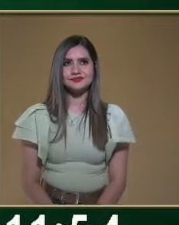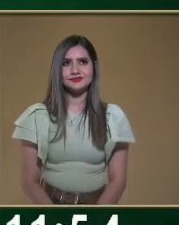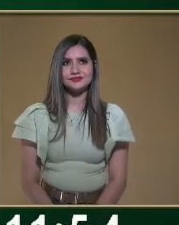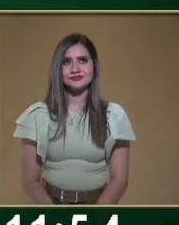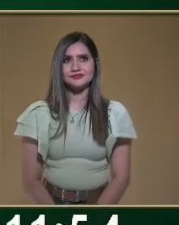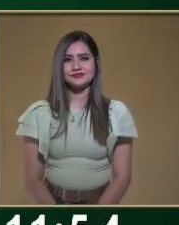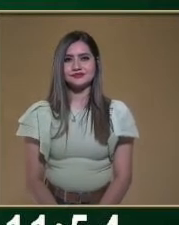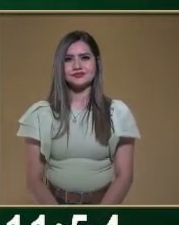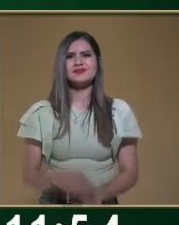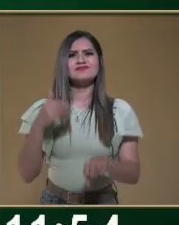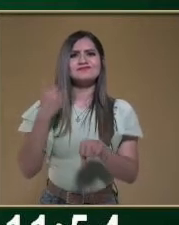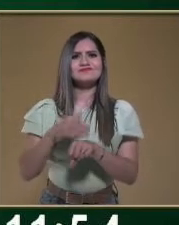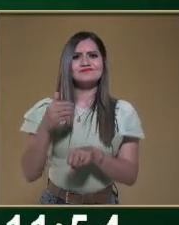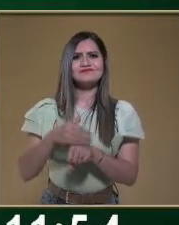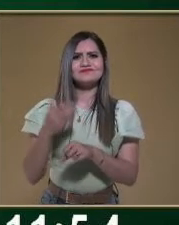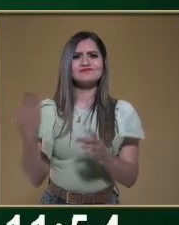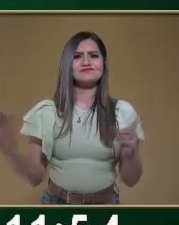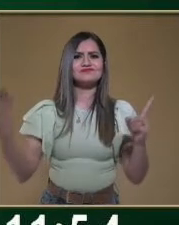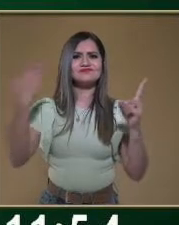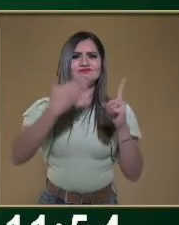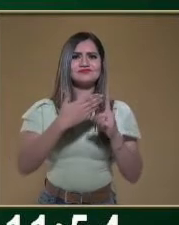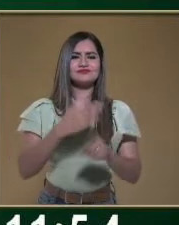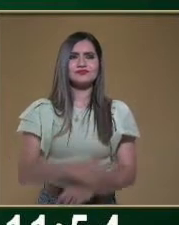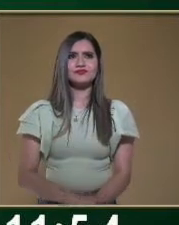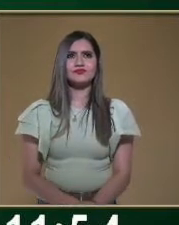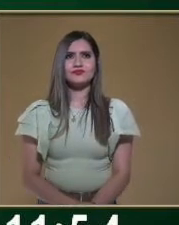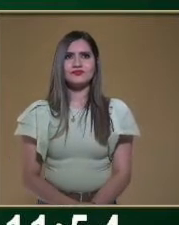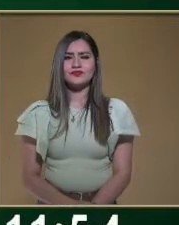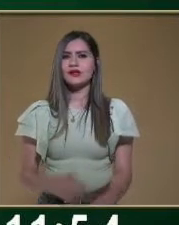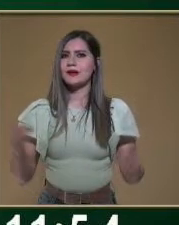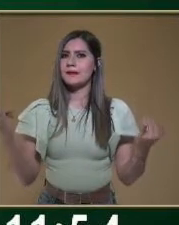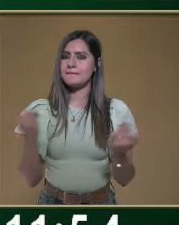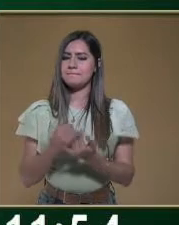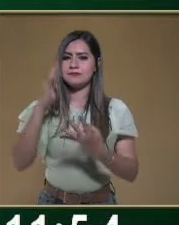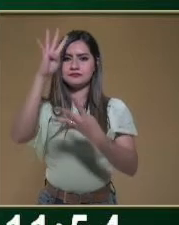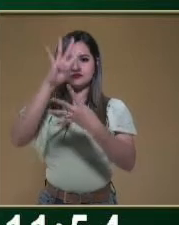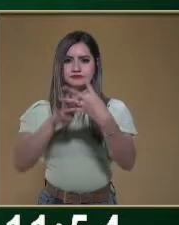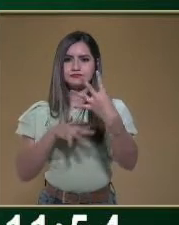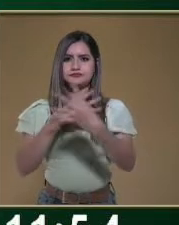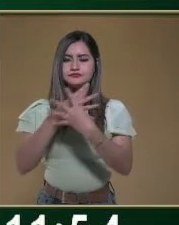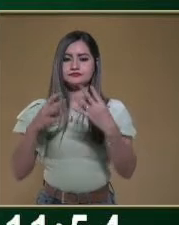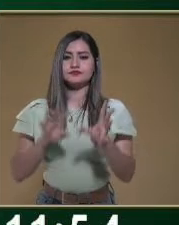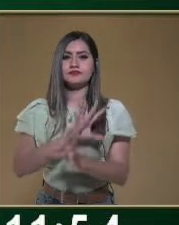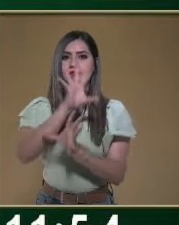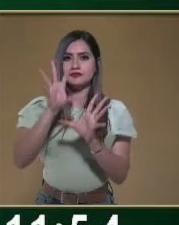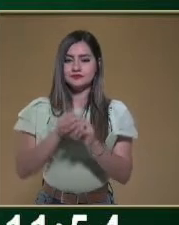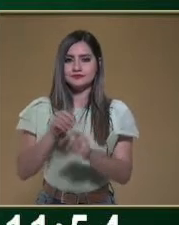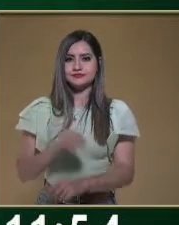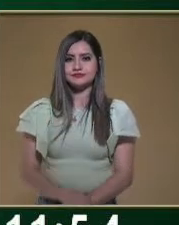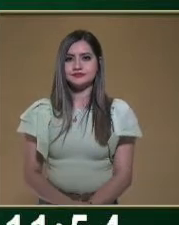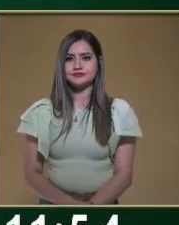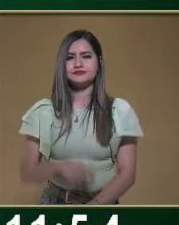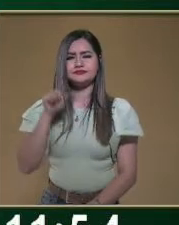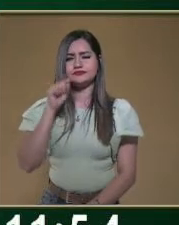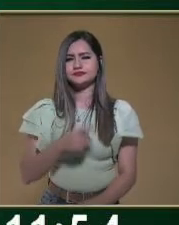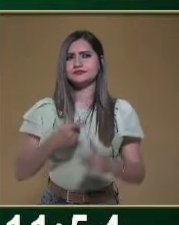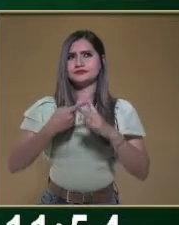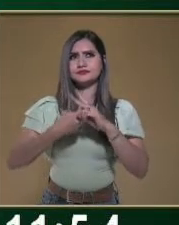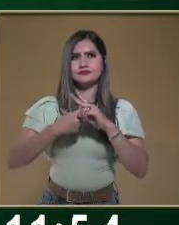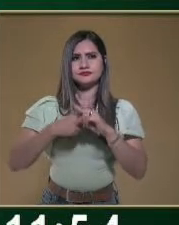¿A qué número llego? Y ahí tenemos nuestro tablero incompleto. Empieza en el